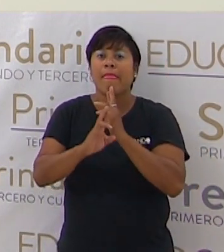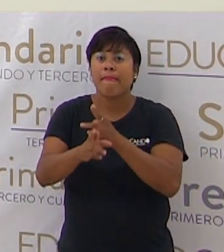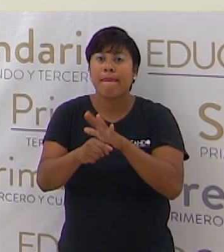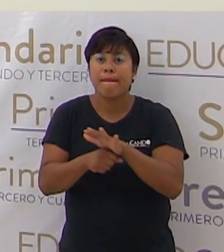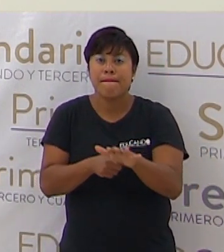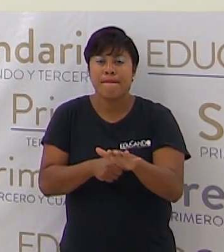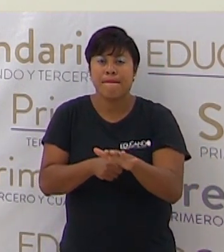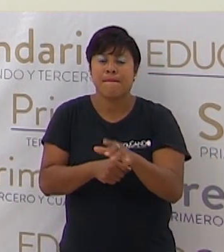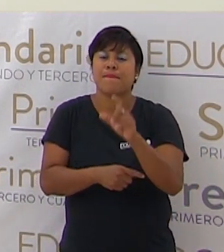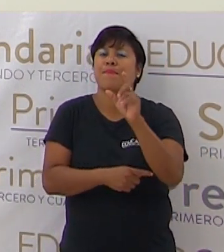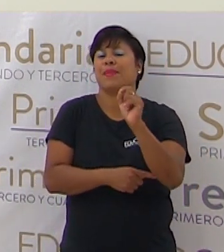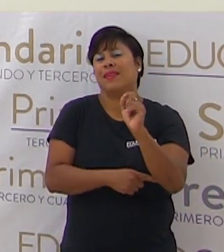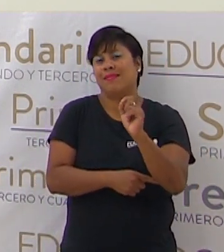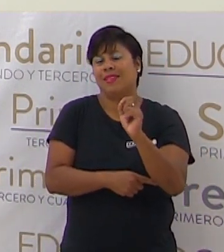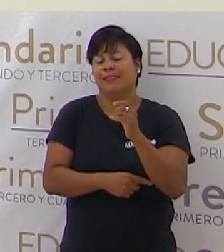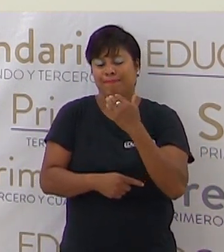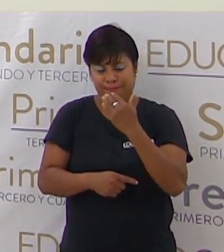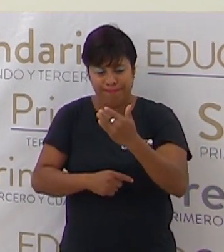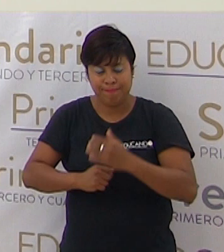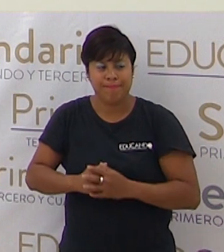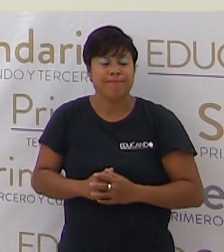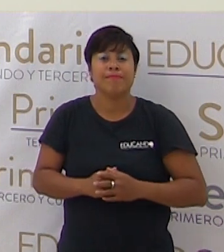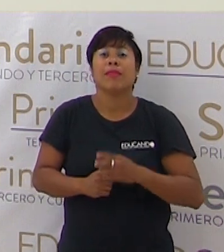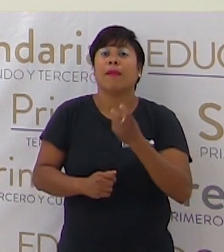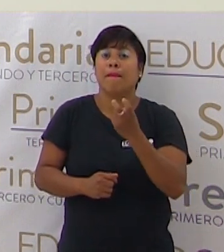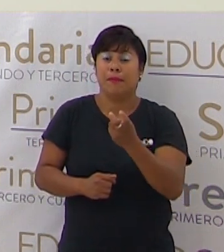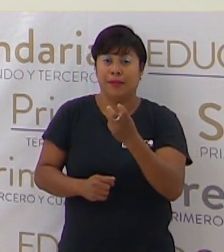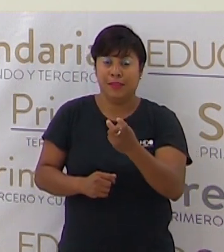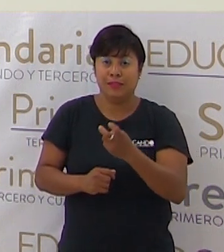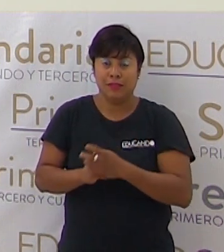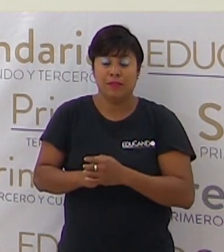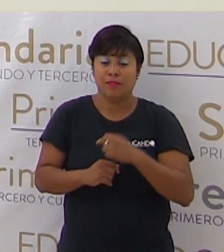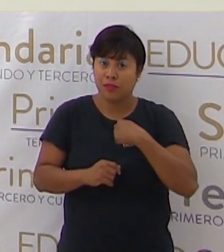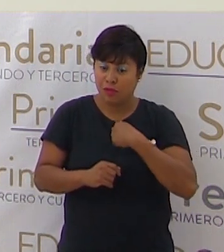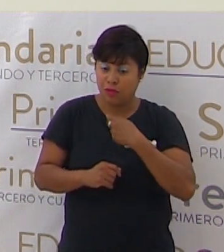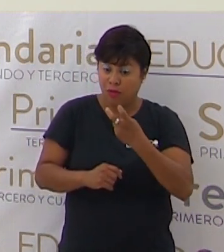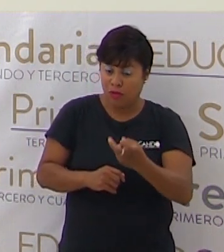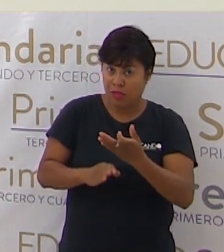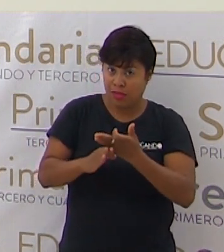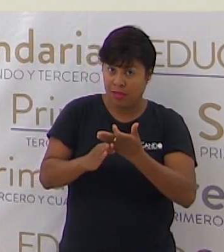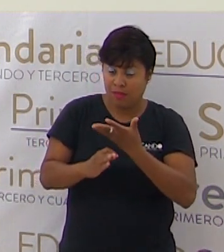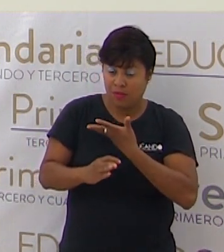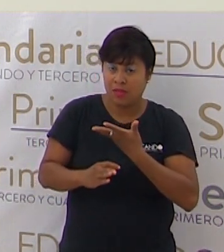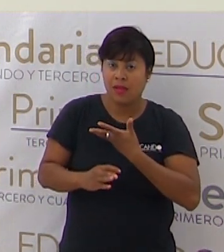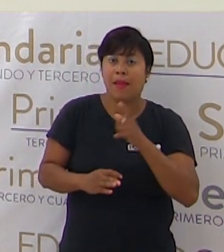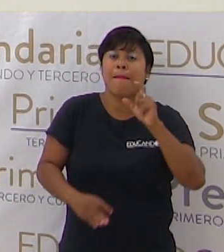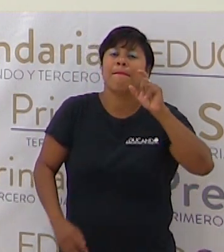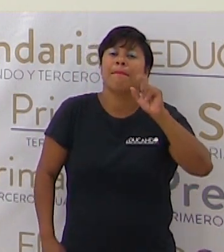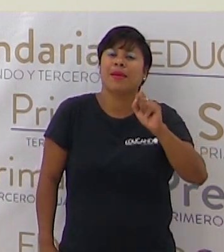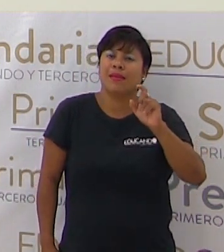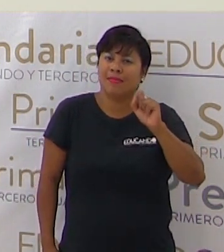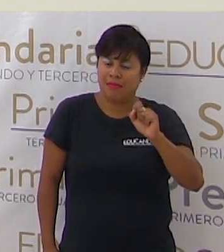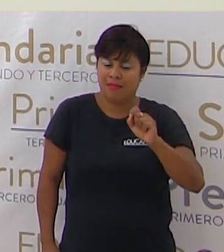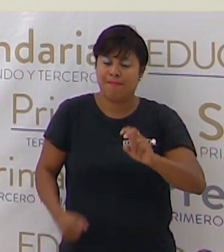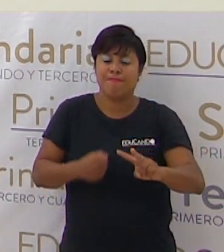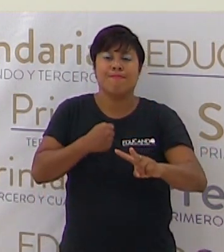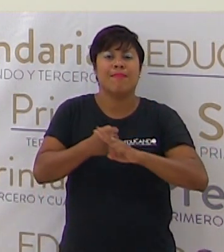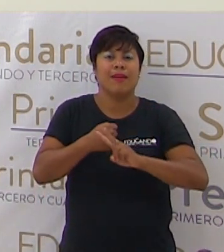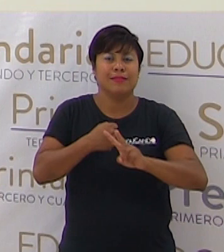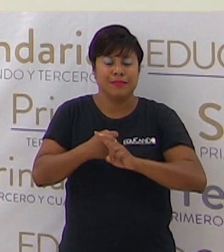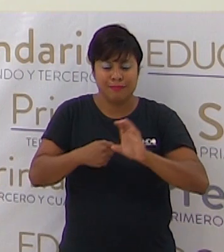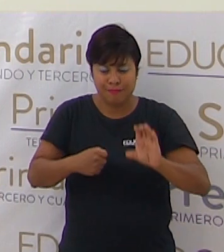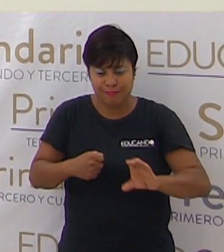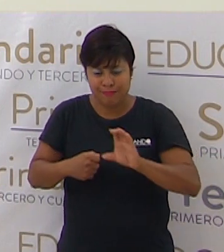resultado? Pues 20, ¿verdad? Por lo tanto, voy a obtener 20